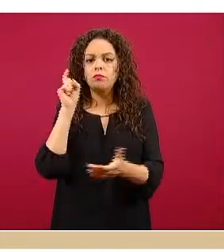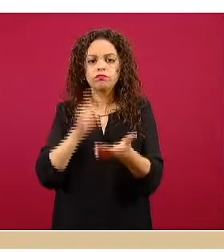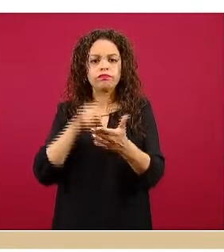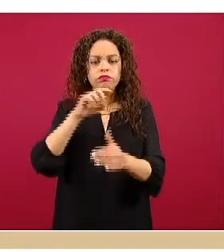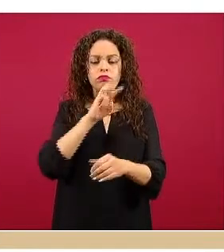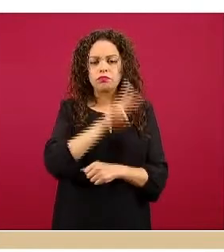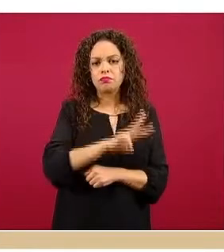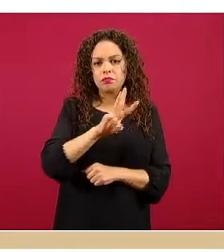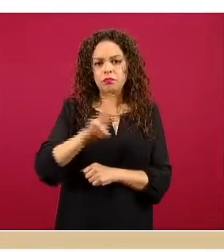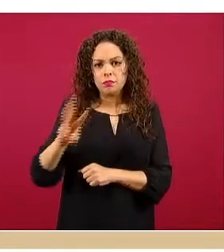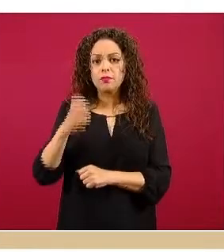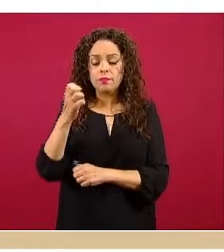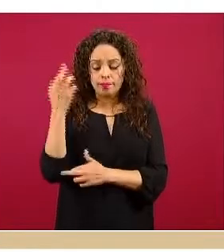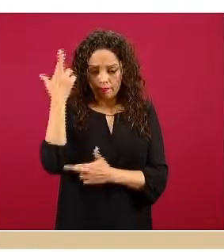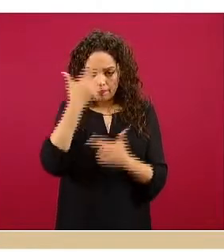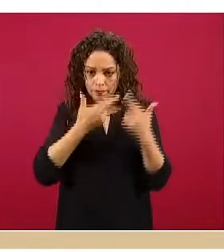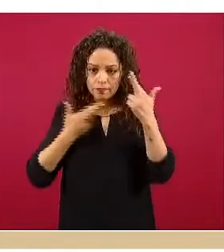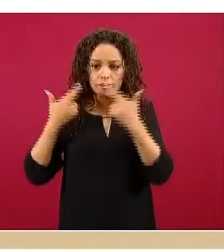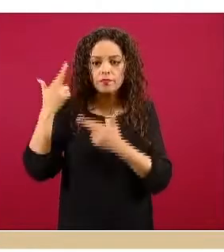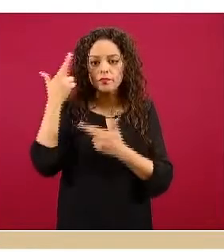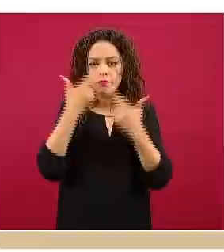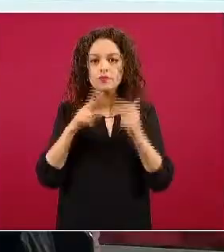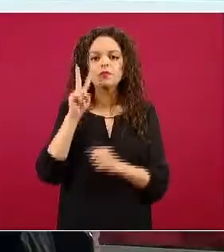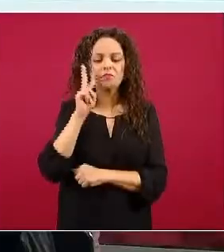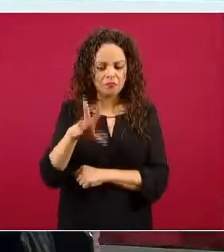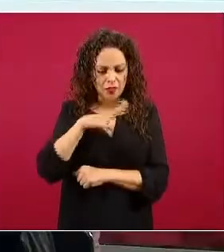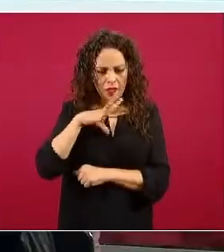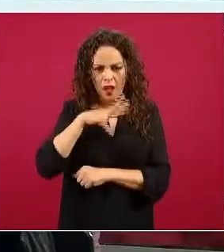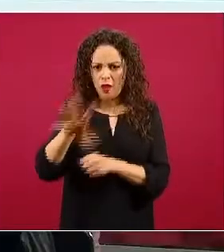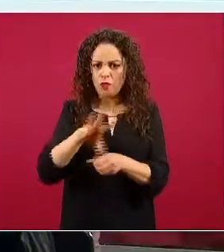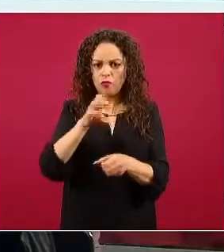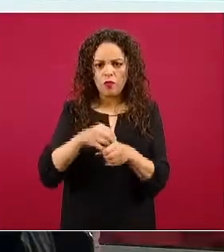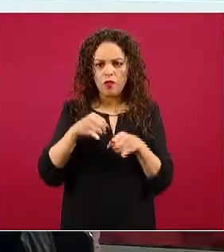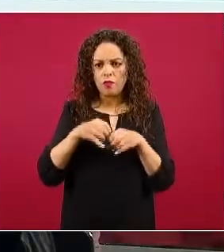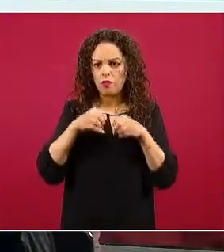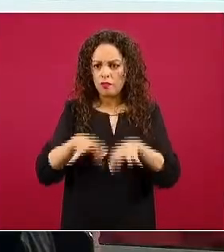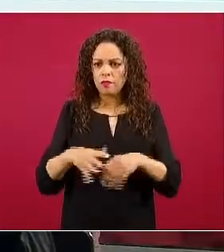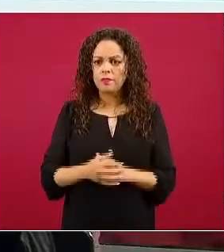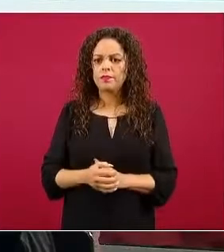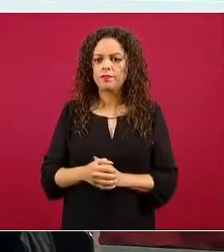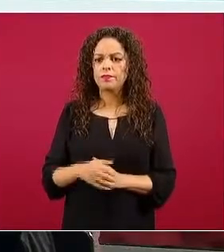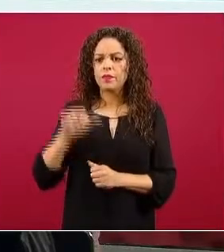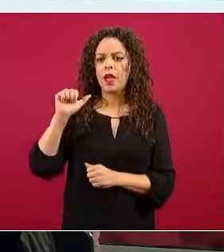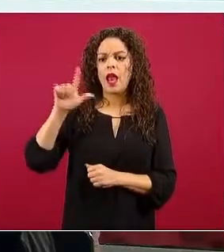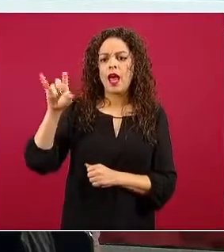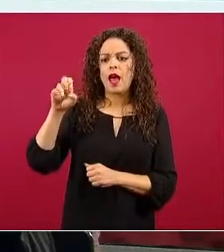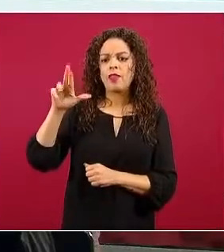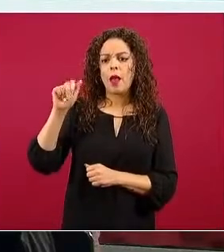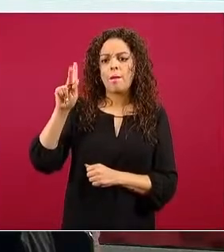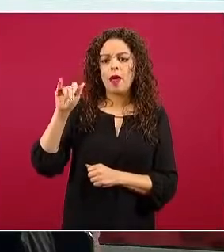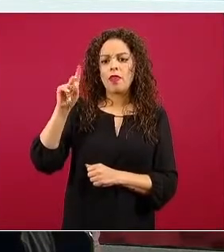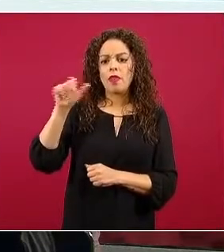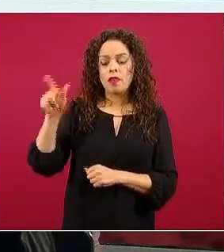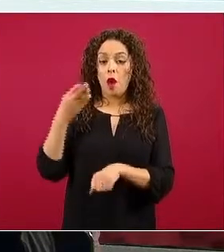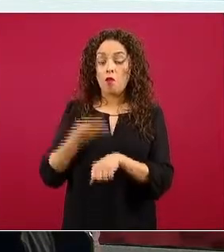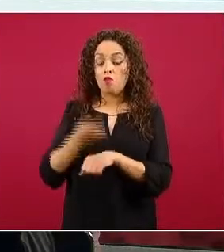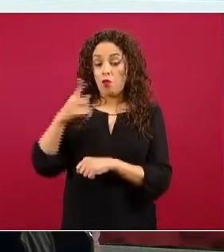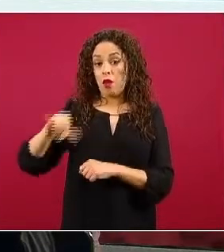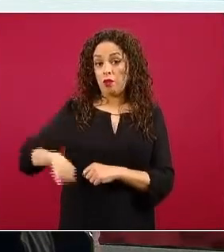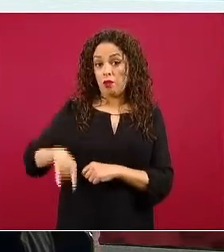Muy interesantes análisis que hace, por ejemplo, Serendipia, de Alejandra Padilla. Muchas gracias, Alejandra,